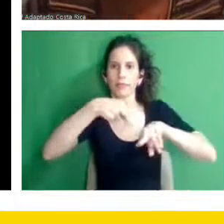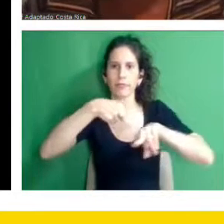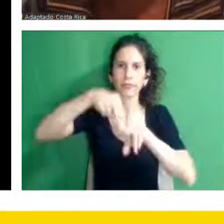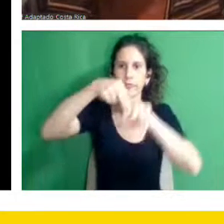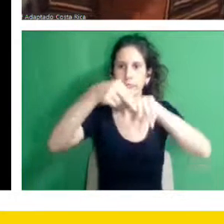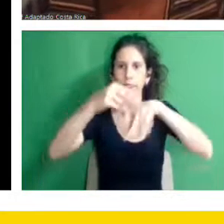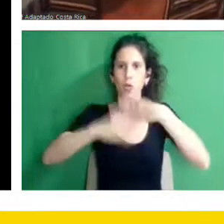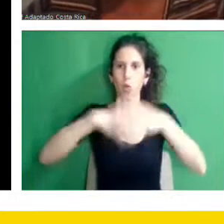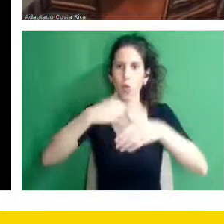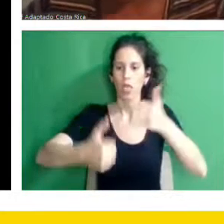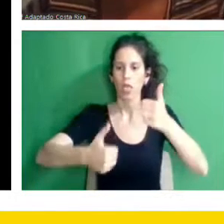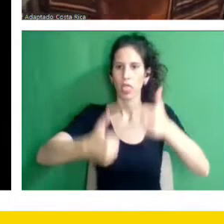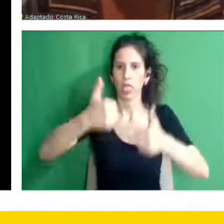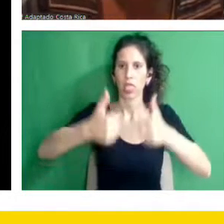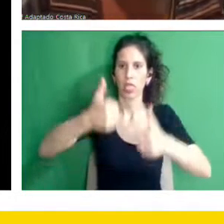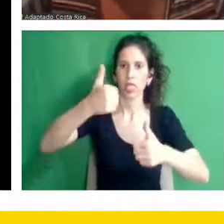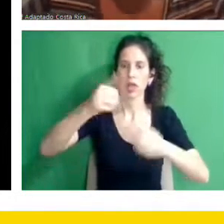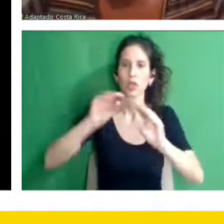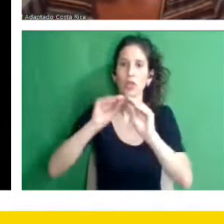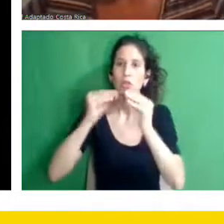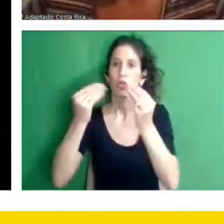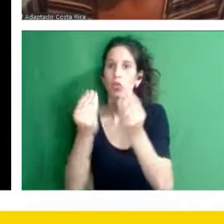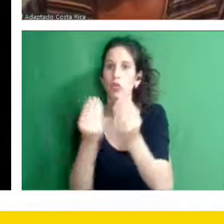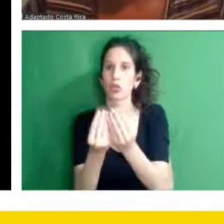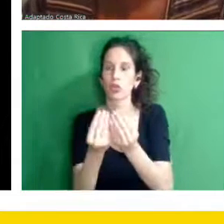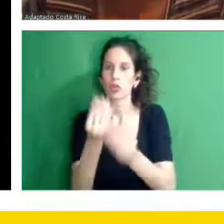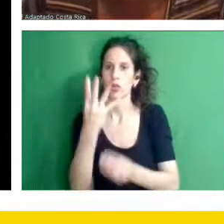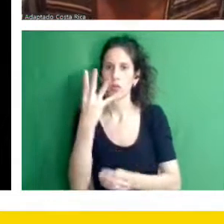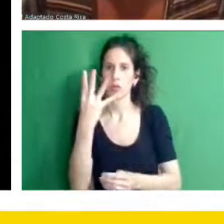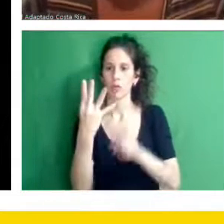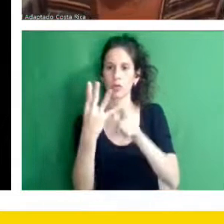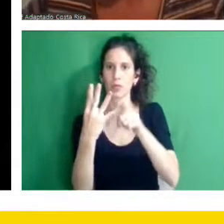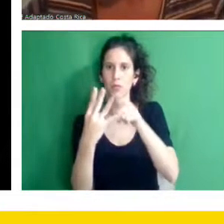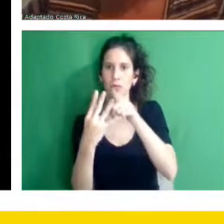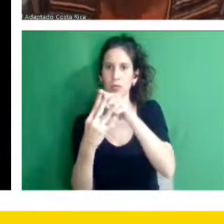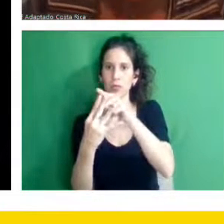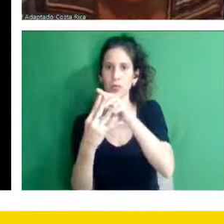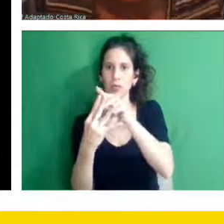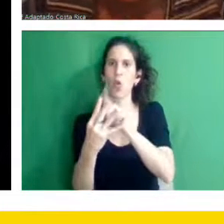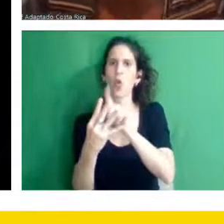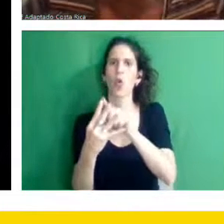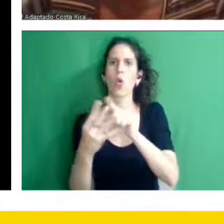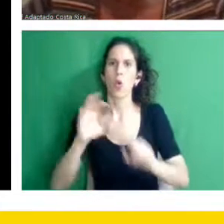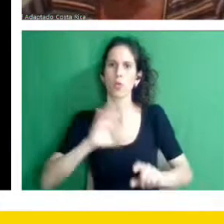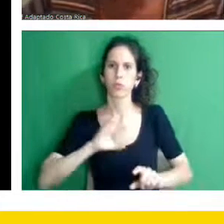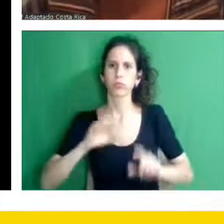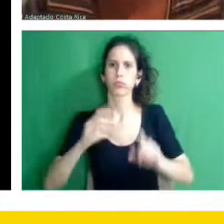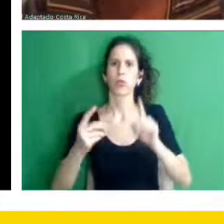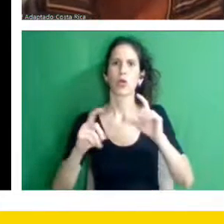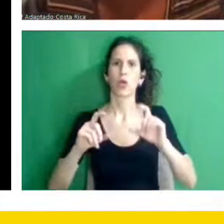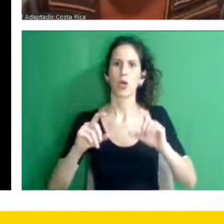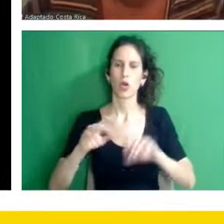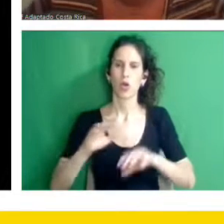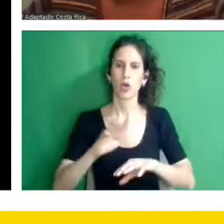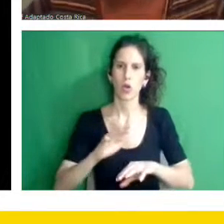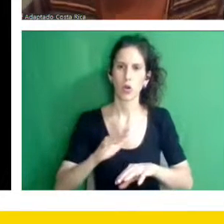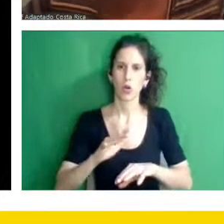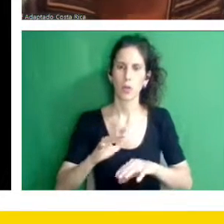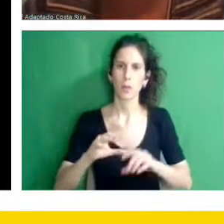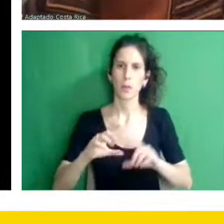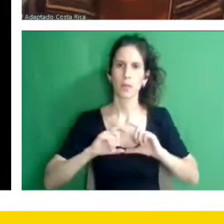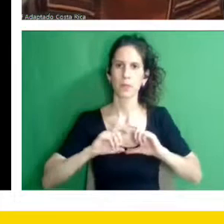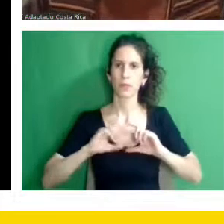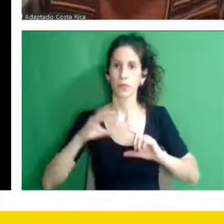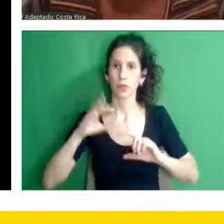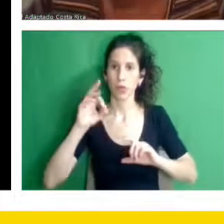Medalla de oro de Jimena, medalla de oro de Roy, medalla de bronce de Dariel, medalla de bronce de Juan Manuel Camacho,